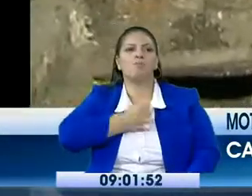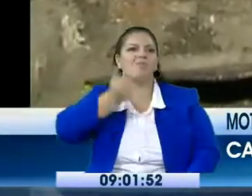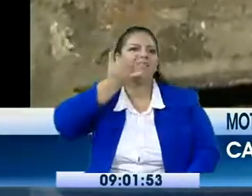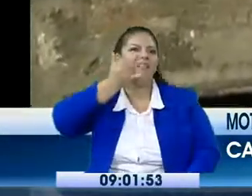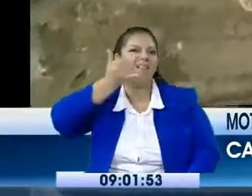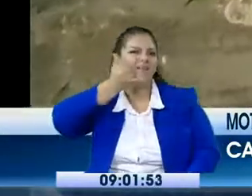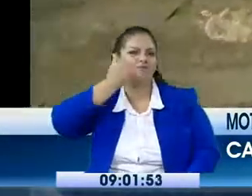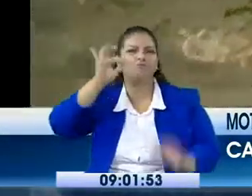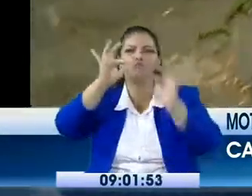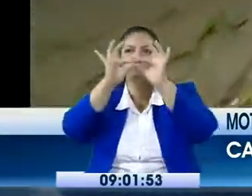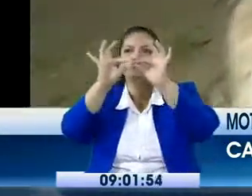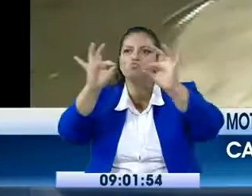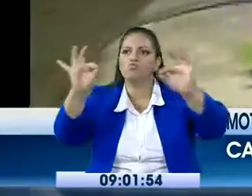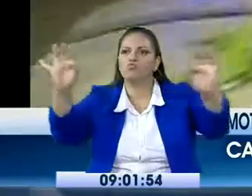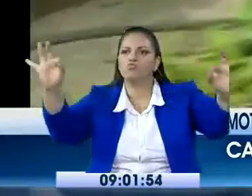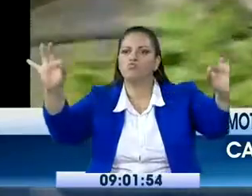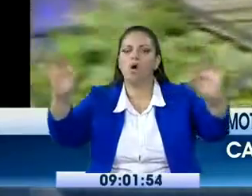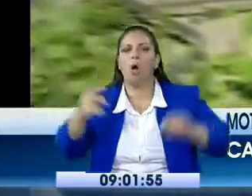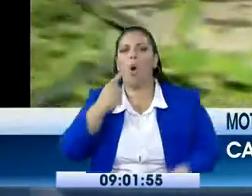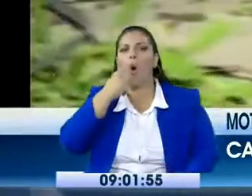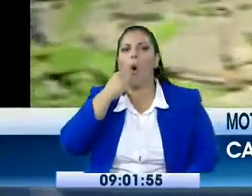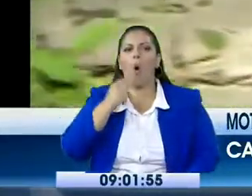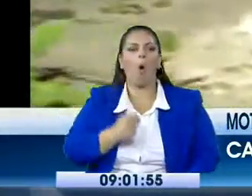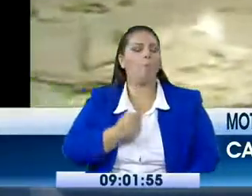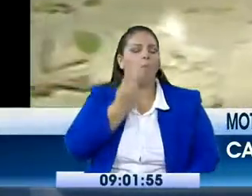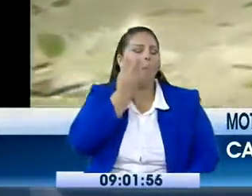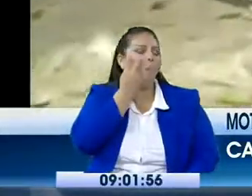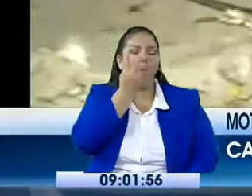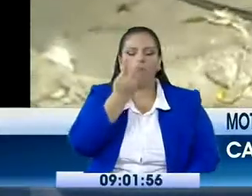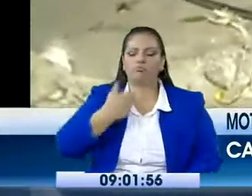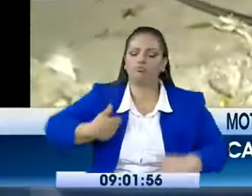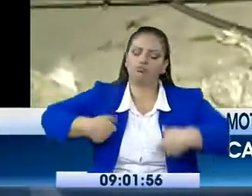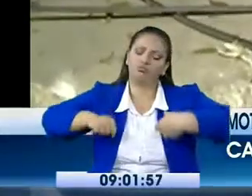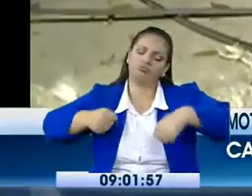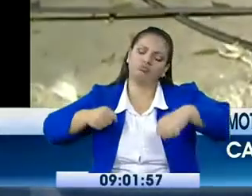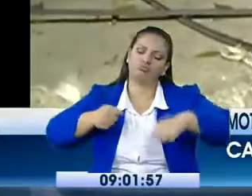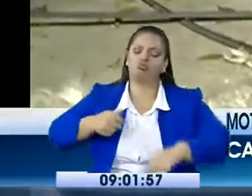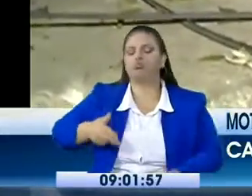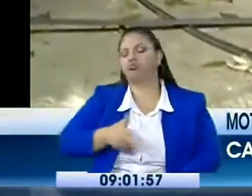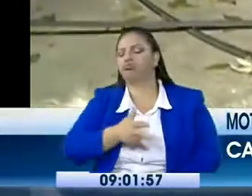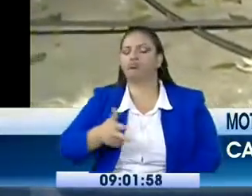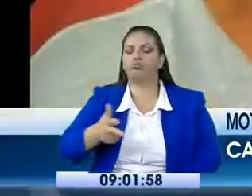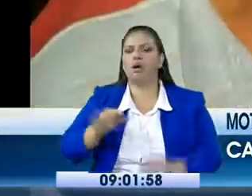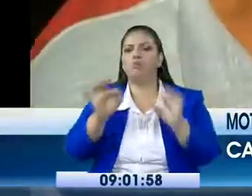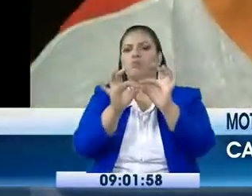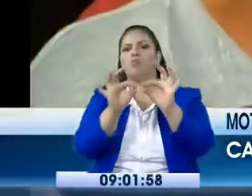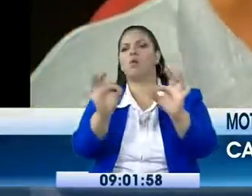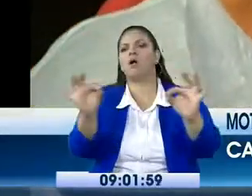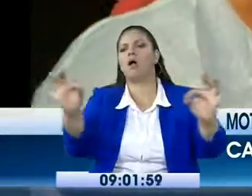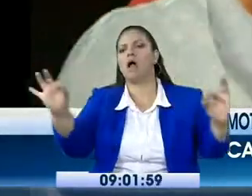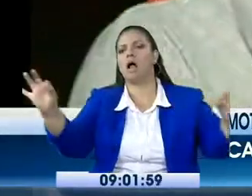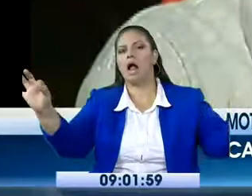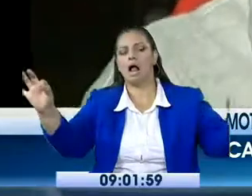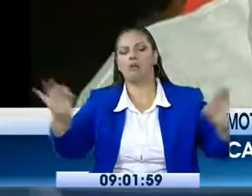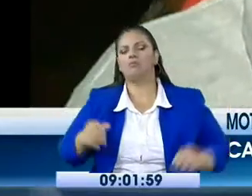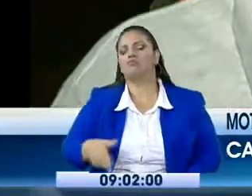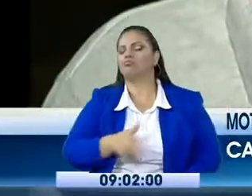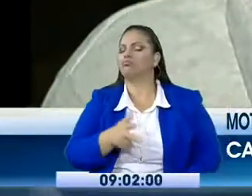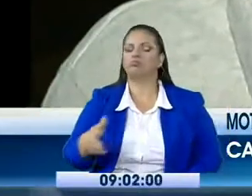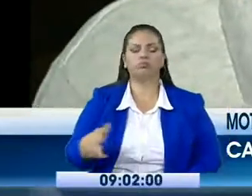altura sobre la calzada. Un accidente, un cable mío de alta que estaba ahí guindado y el hombre ha venido en la moto